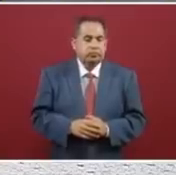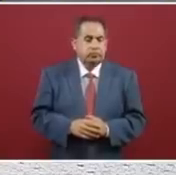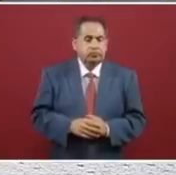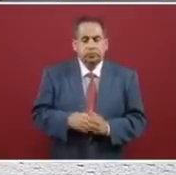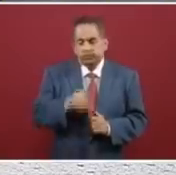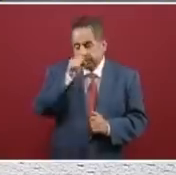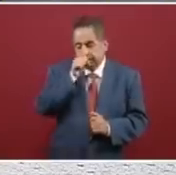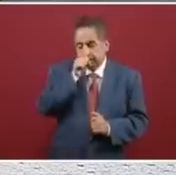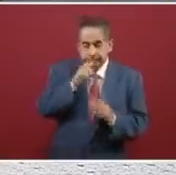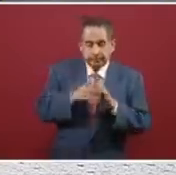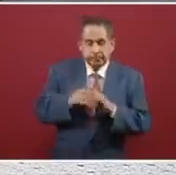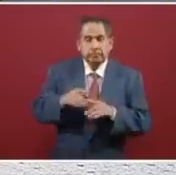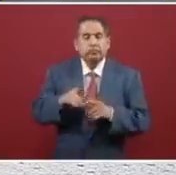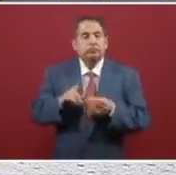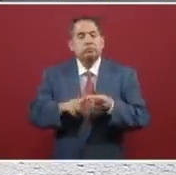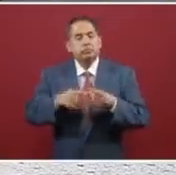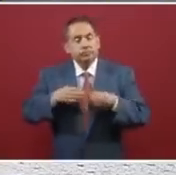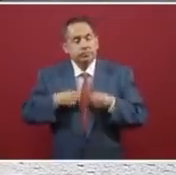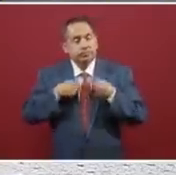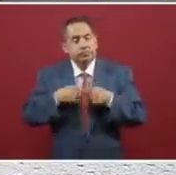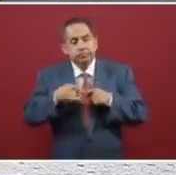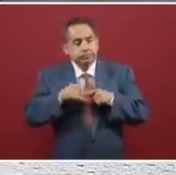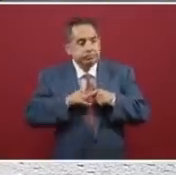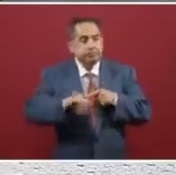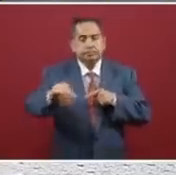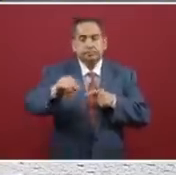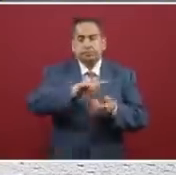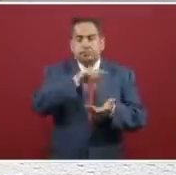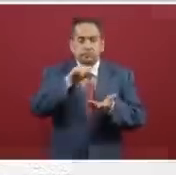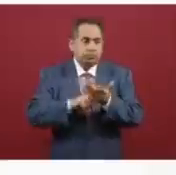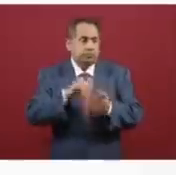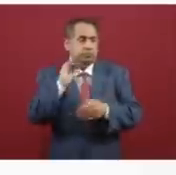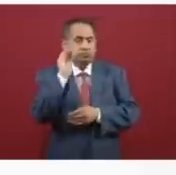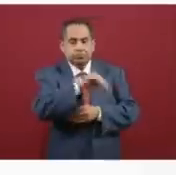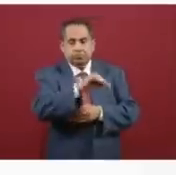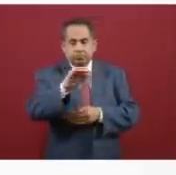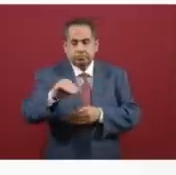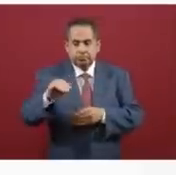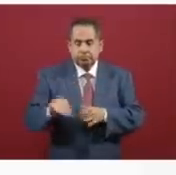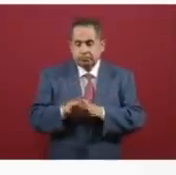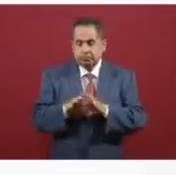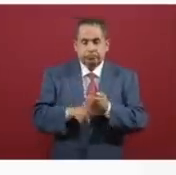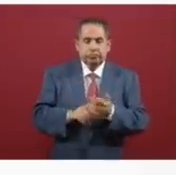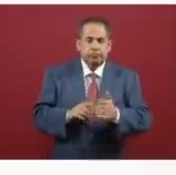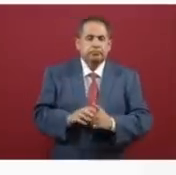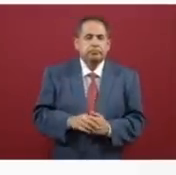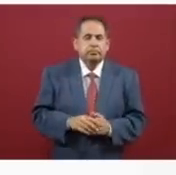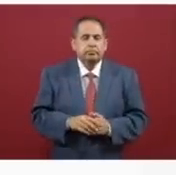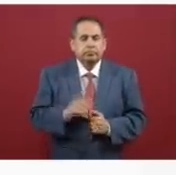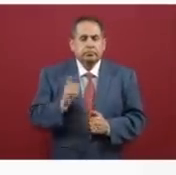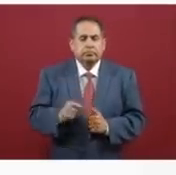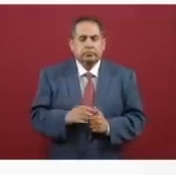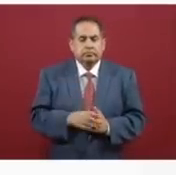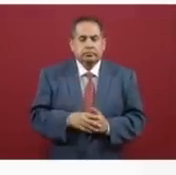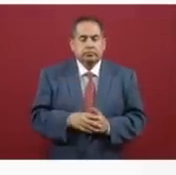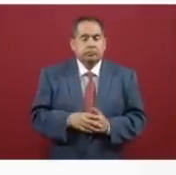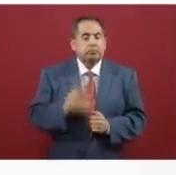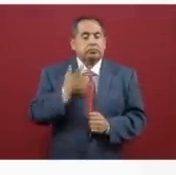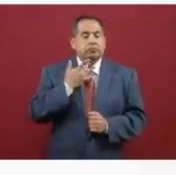están consideradas las distancias y las demás variables que vimos en las tablas tenemos que en